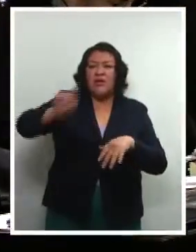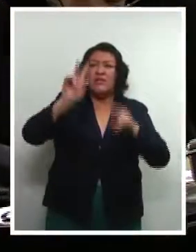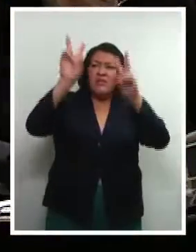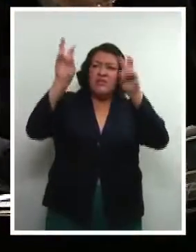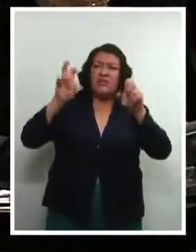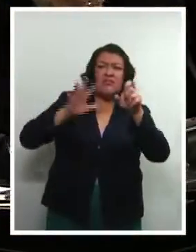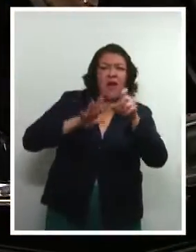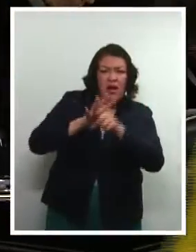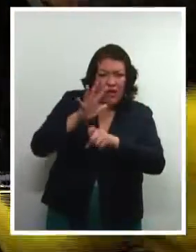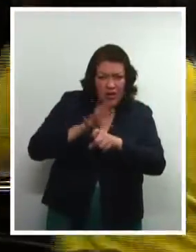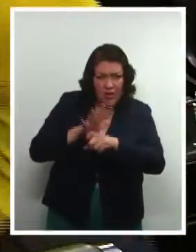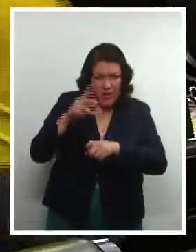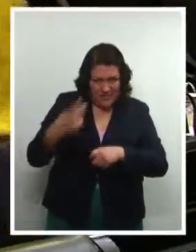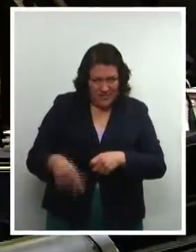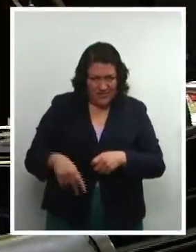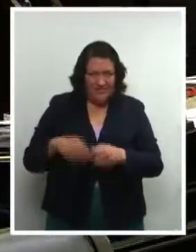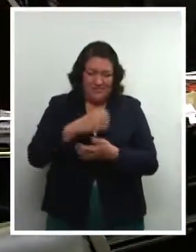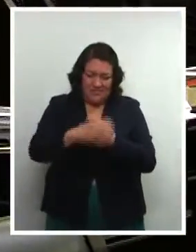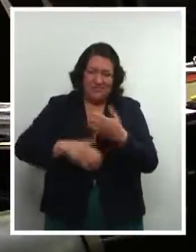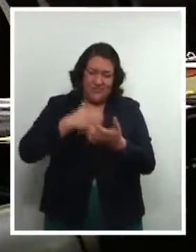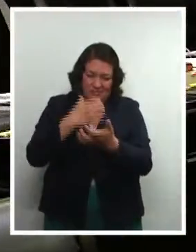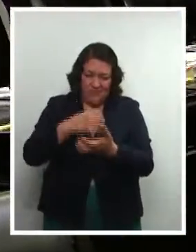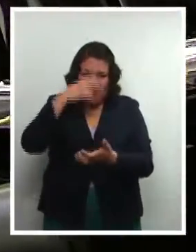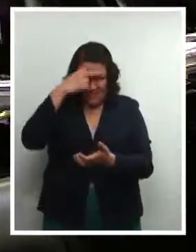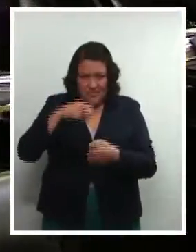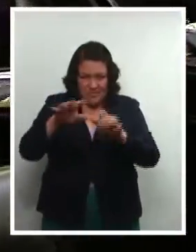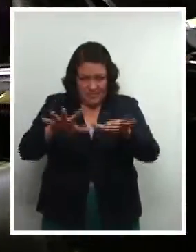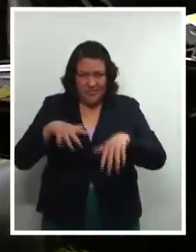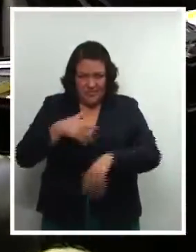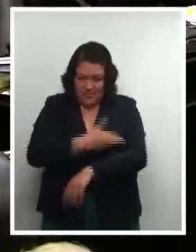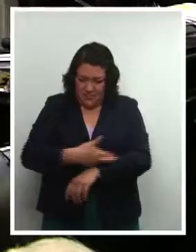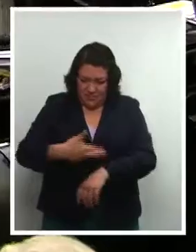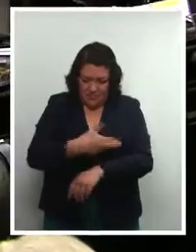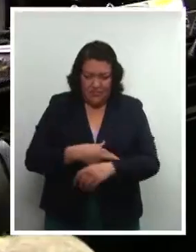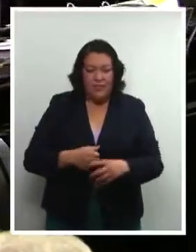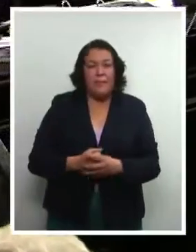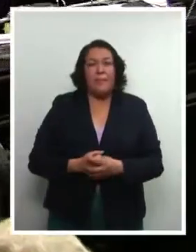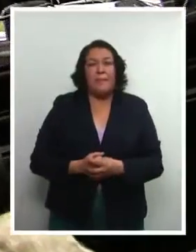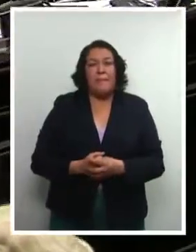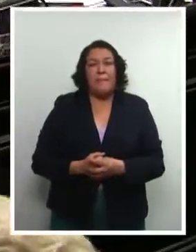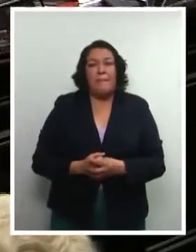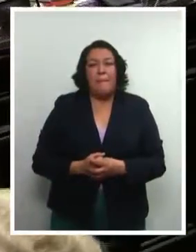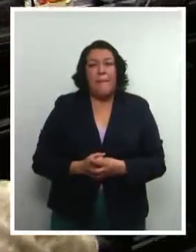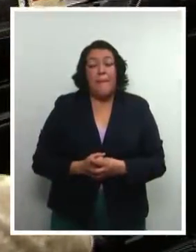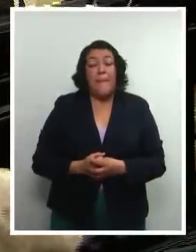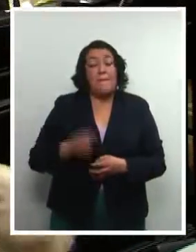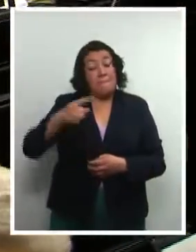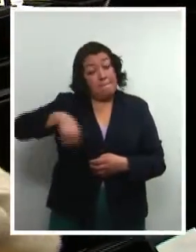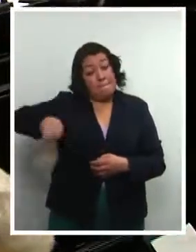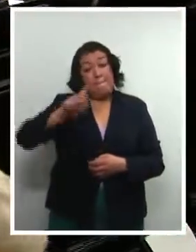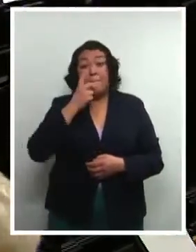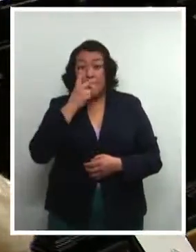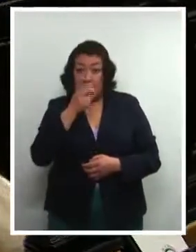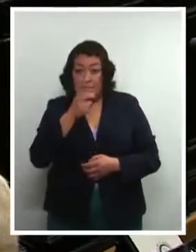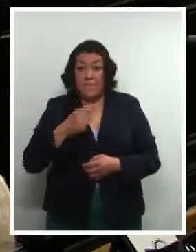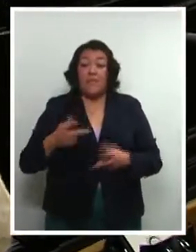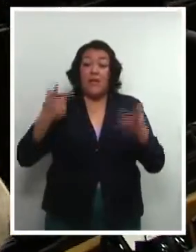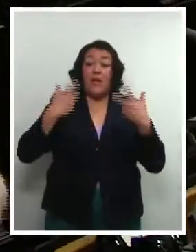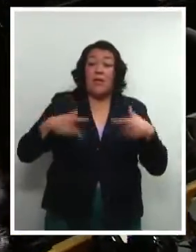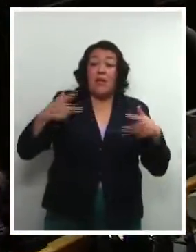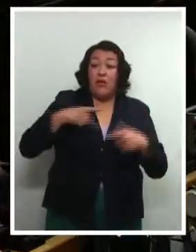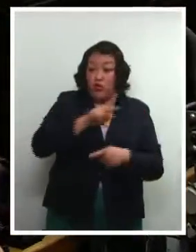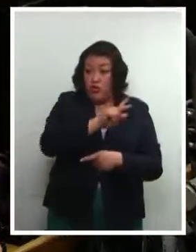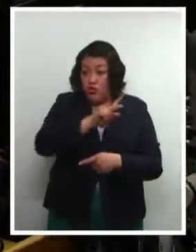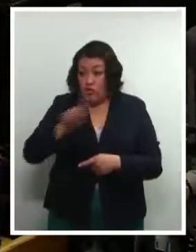Asamblea Constituyente de la Ciudad de México en estos momentos. Se señala que toda persona tiene derecho a